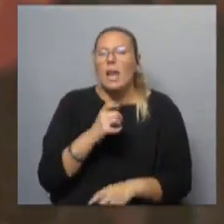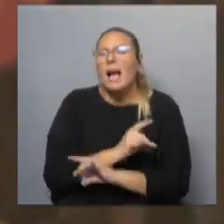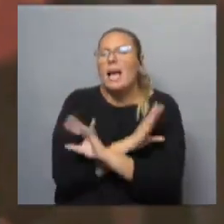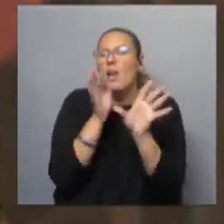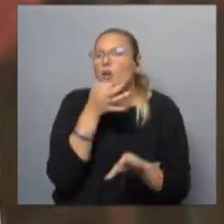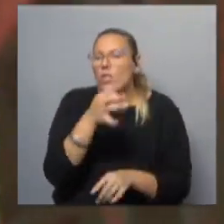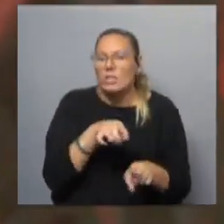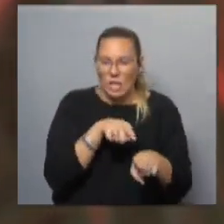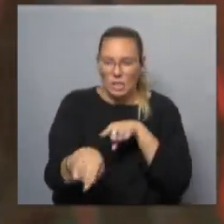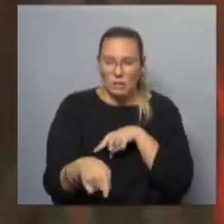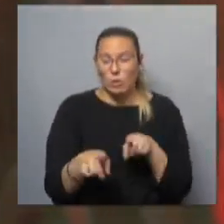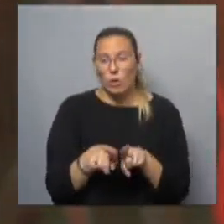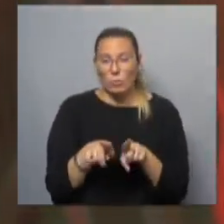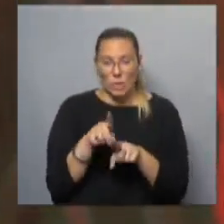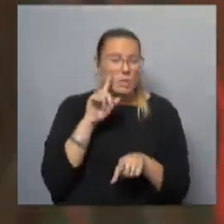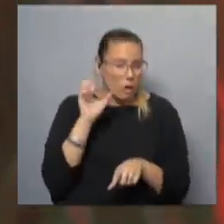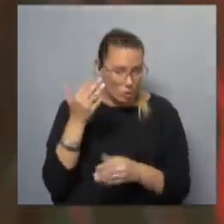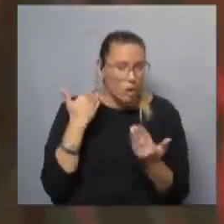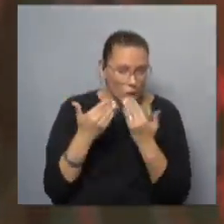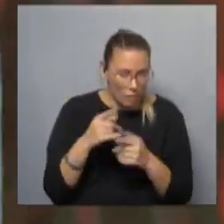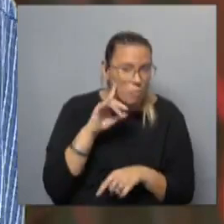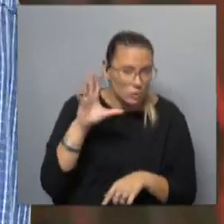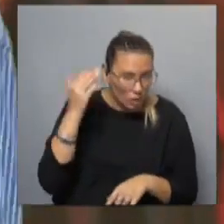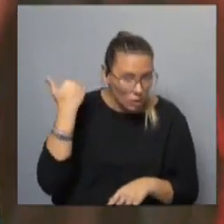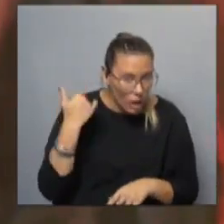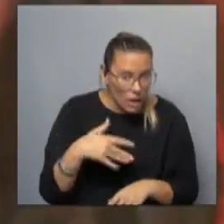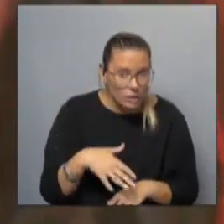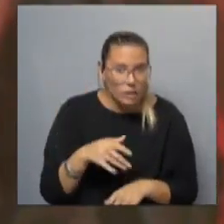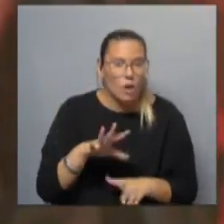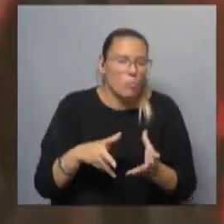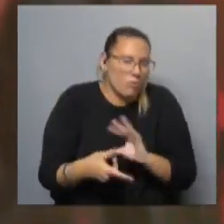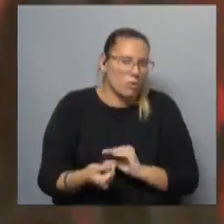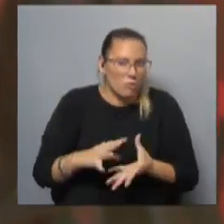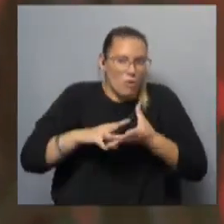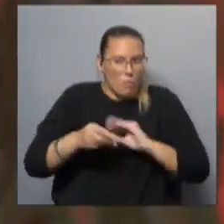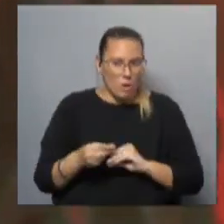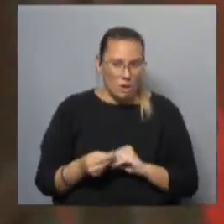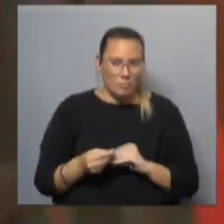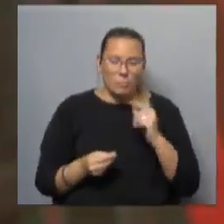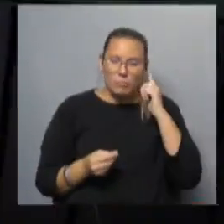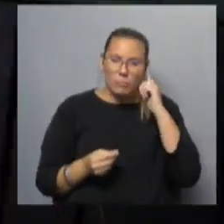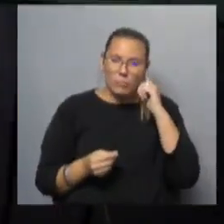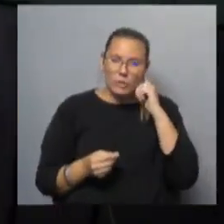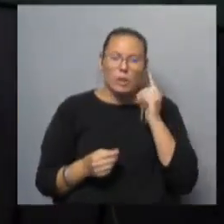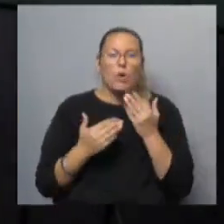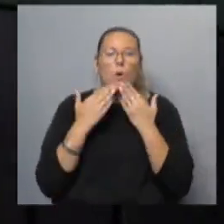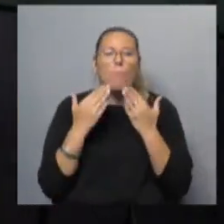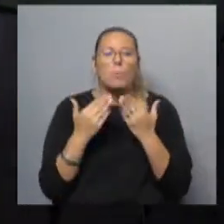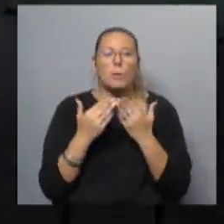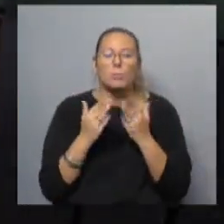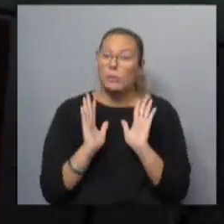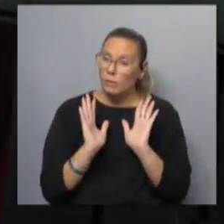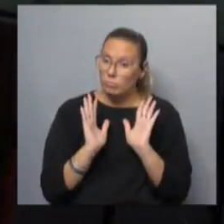No lo dejaba explícito. Como, bueno, lo que hablamos. Exactamente, aquello te acordás. ¿Te acordás de aquello que hablamos? Sería ahí. Exactamente, una cosa así, tal cual. Tengo una pregunta mística.